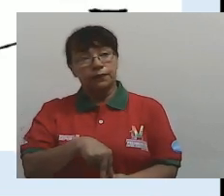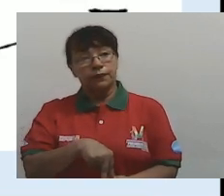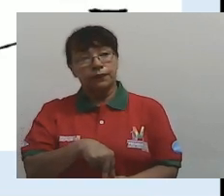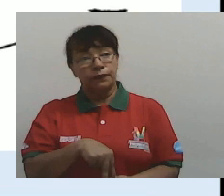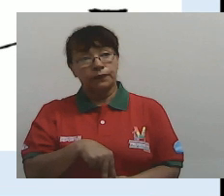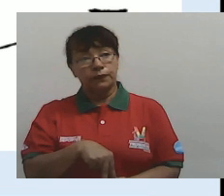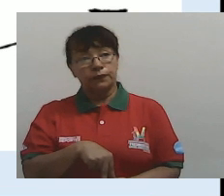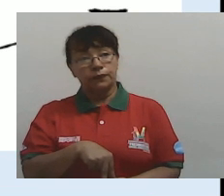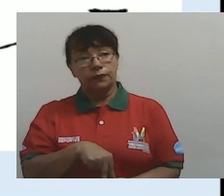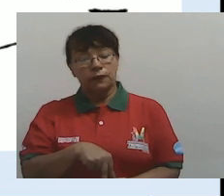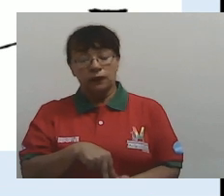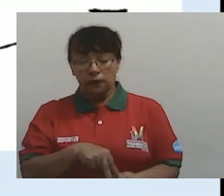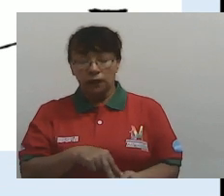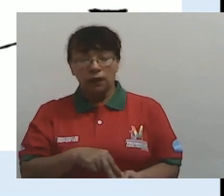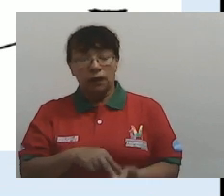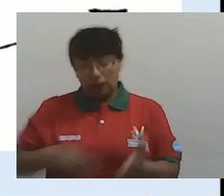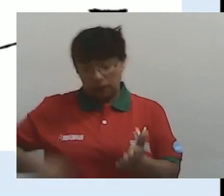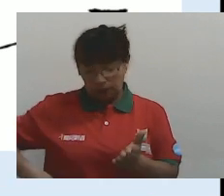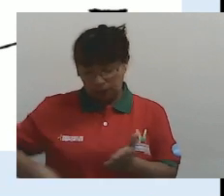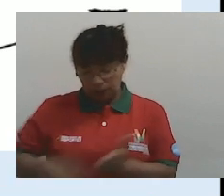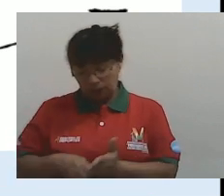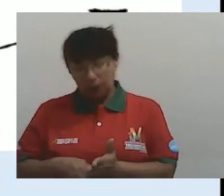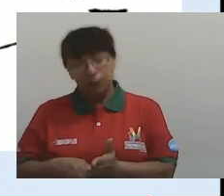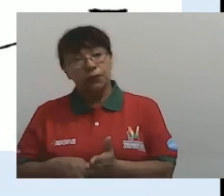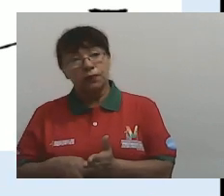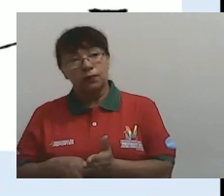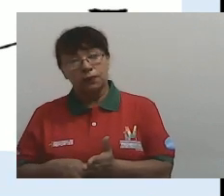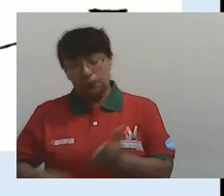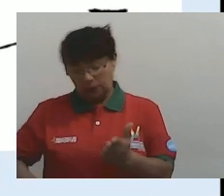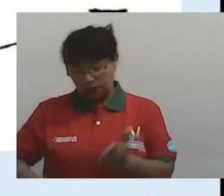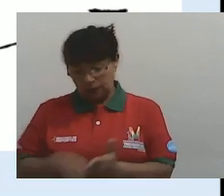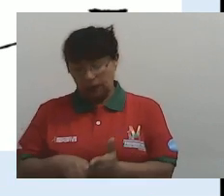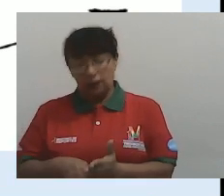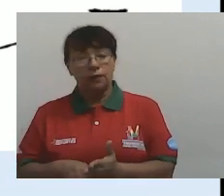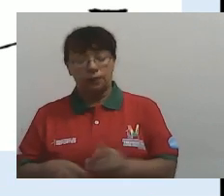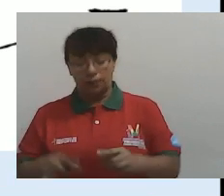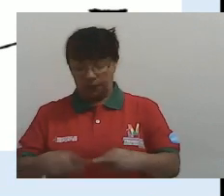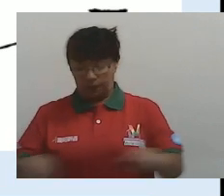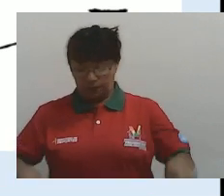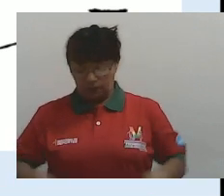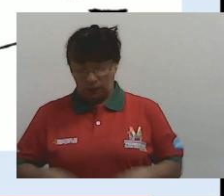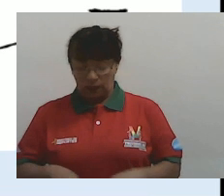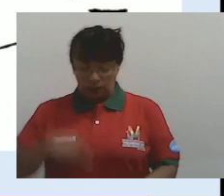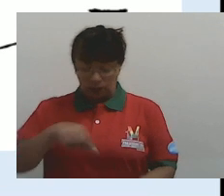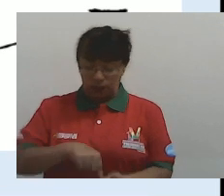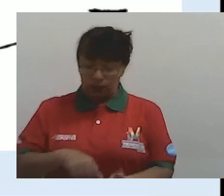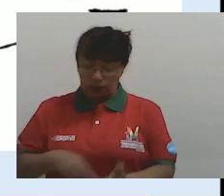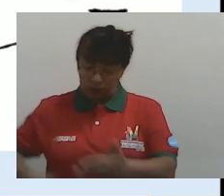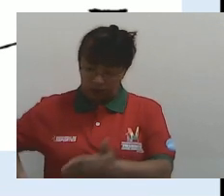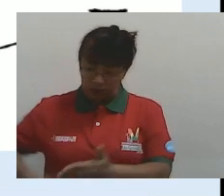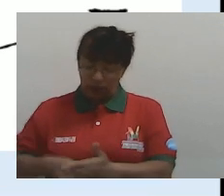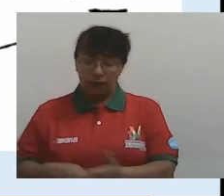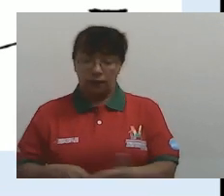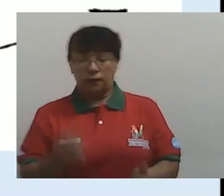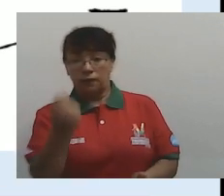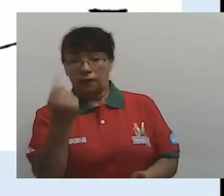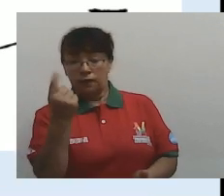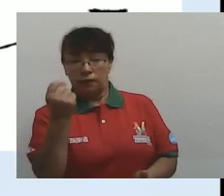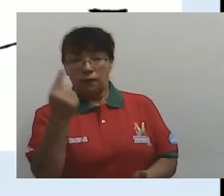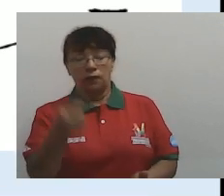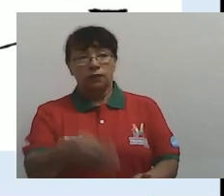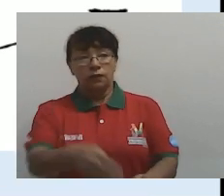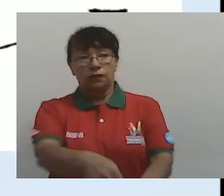se llama en el fútbol, el punto de penal. El punto de penal está a 11